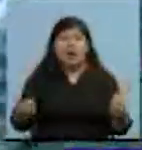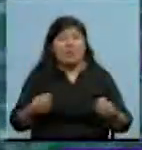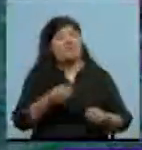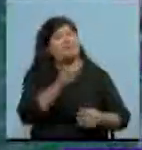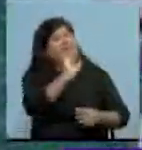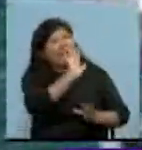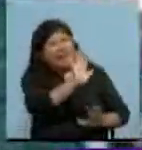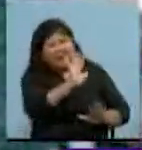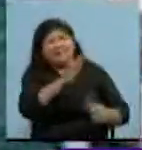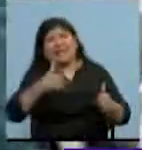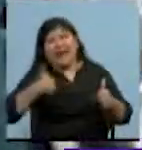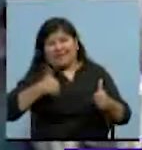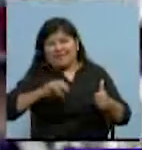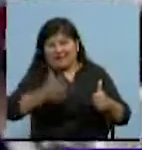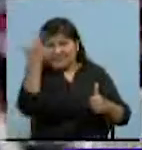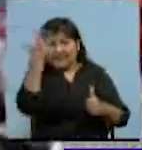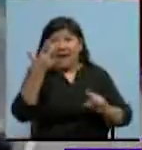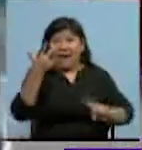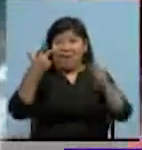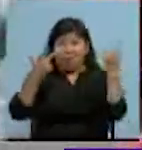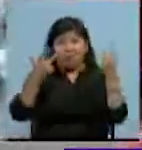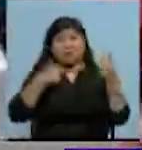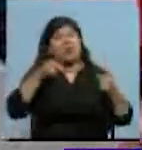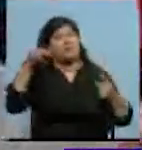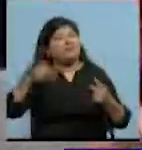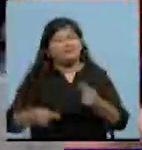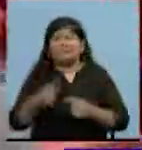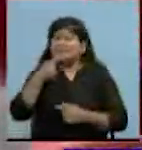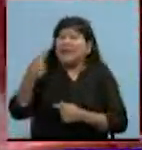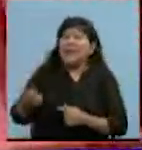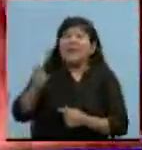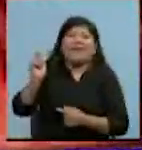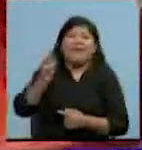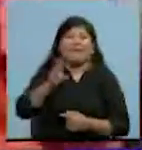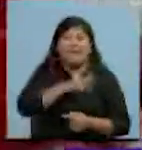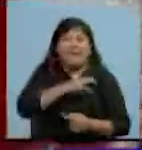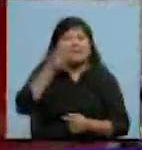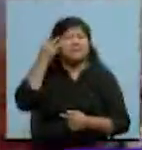de Messi, y bueno, y después el que venga. Listo, bueno, gracias Enrique. A